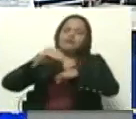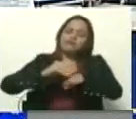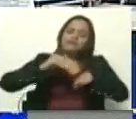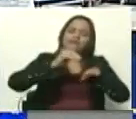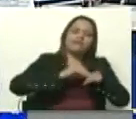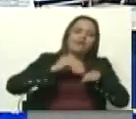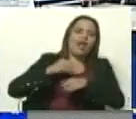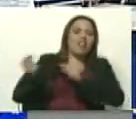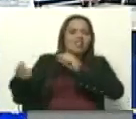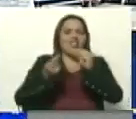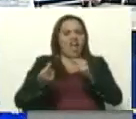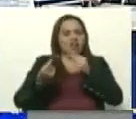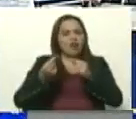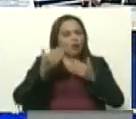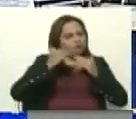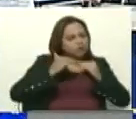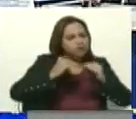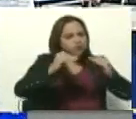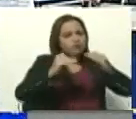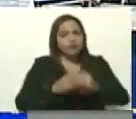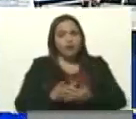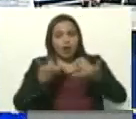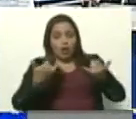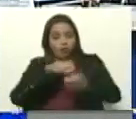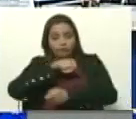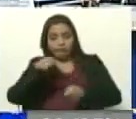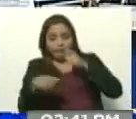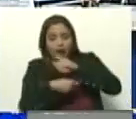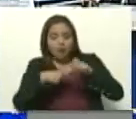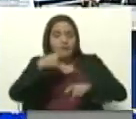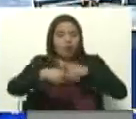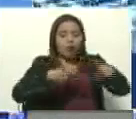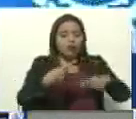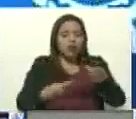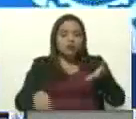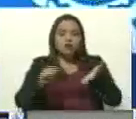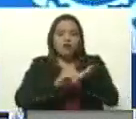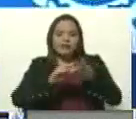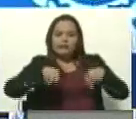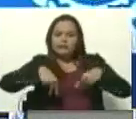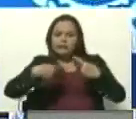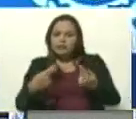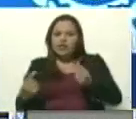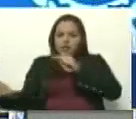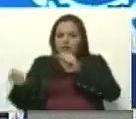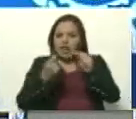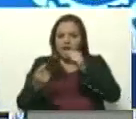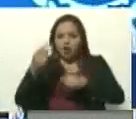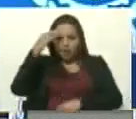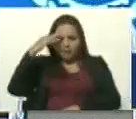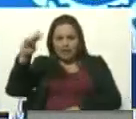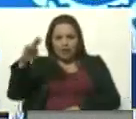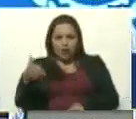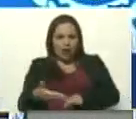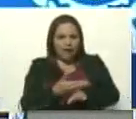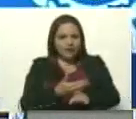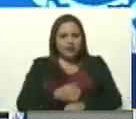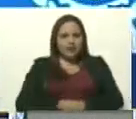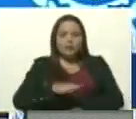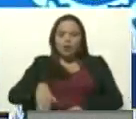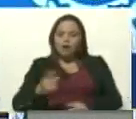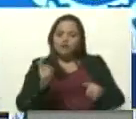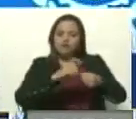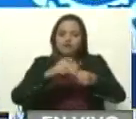Y ahorita estamos en un proceso, como ustedes bien saben, de reformateo del diálogo de México para incluir a más